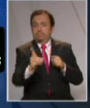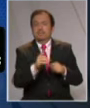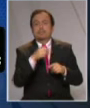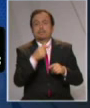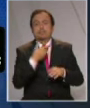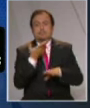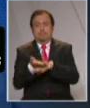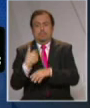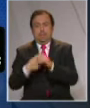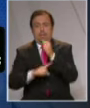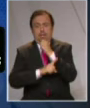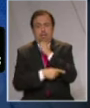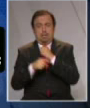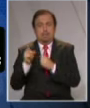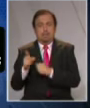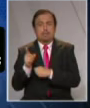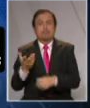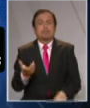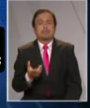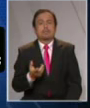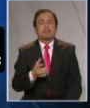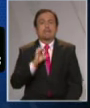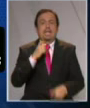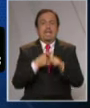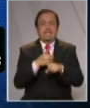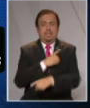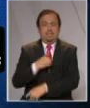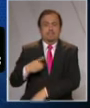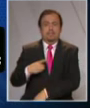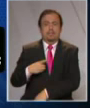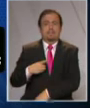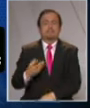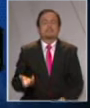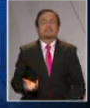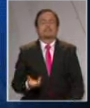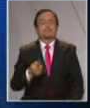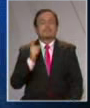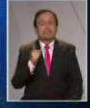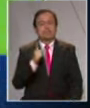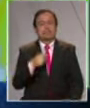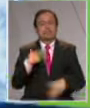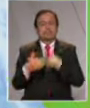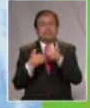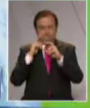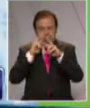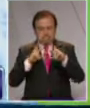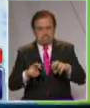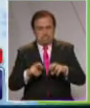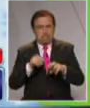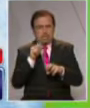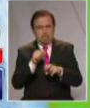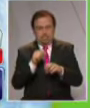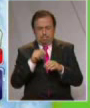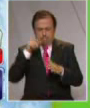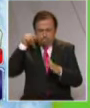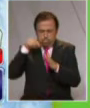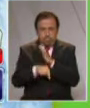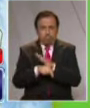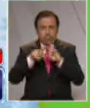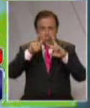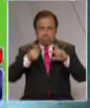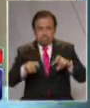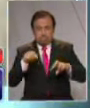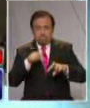mi representado, el señor exdiputado Miodrag Marinovich, fue llevar adelante una investigación bastante acuciosa que